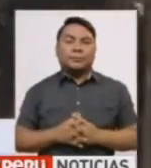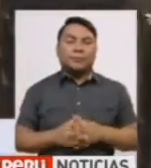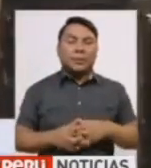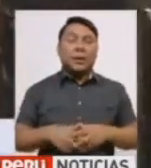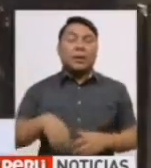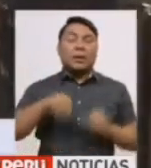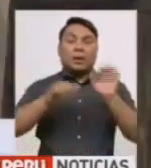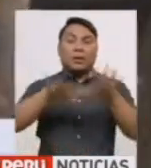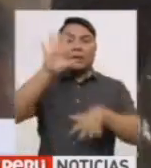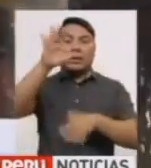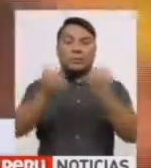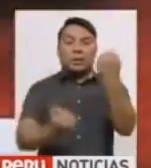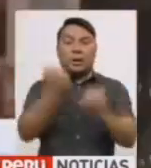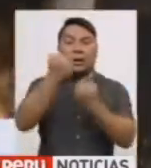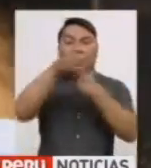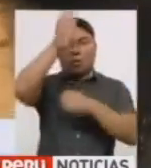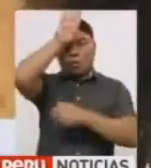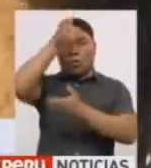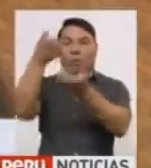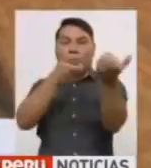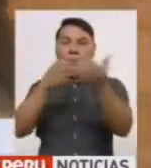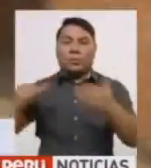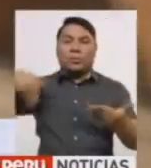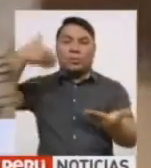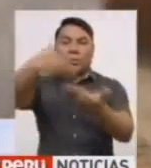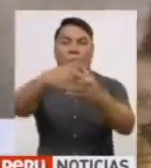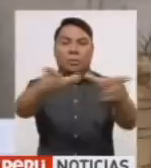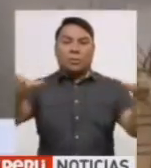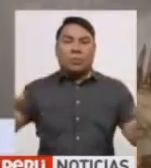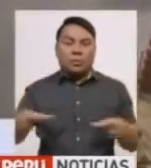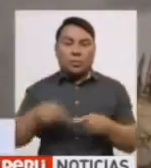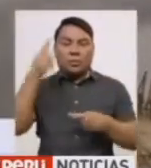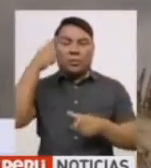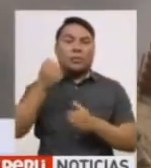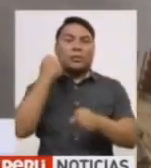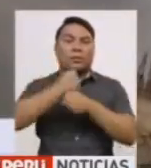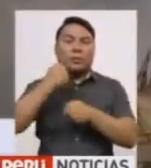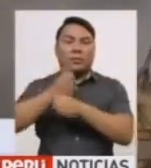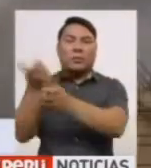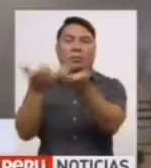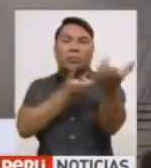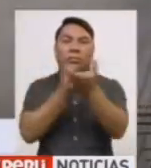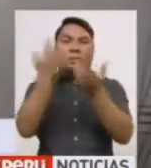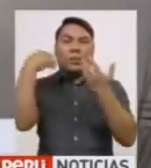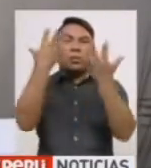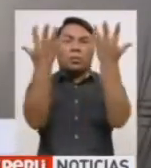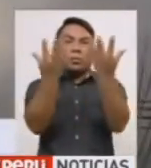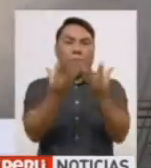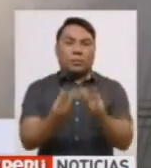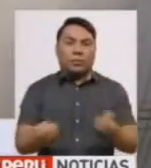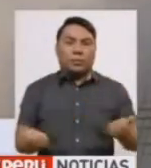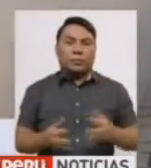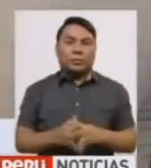15 unidades de bomberos llegaron al lugar y trabajaron desde dos flancos para sofocar el fuego.